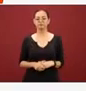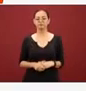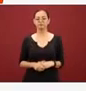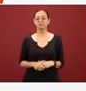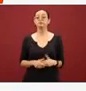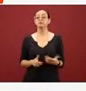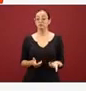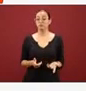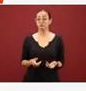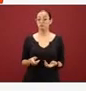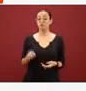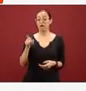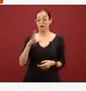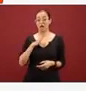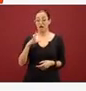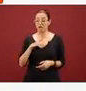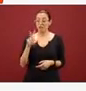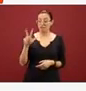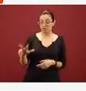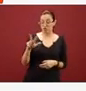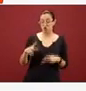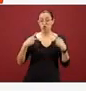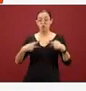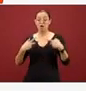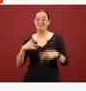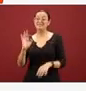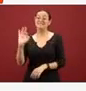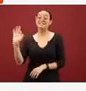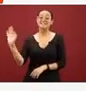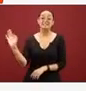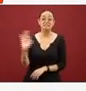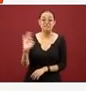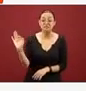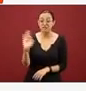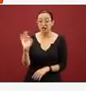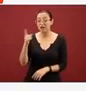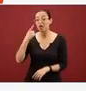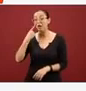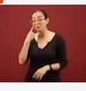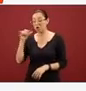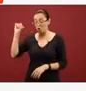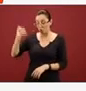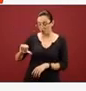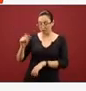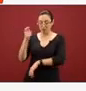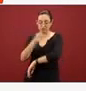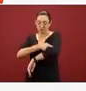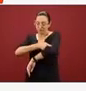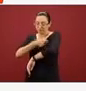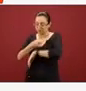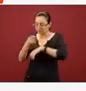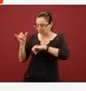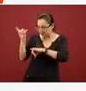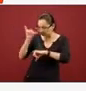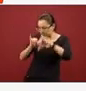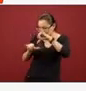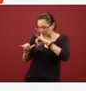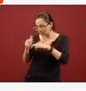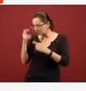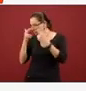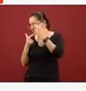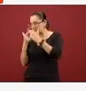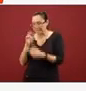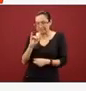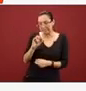casos sospechosos, de hecho tiene 18 sospechosos en donde podrían en las siguientes 24 horas salir un caso confirmado, pero digamos que es el